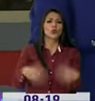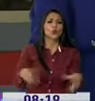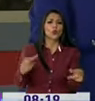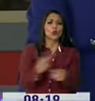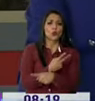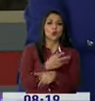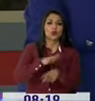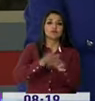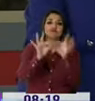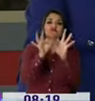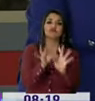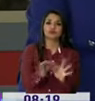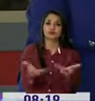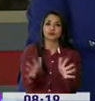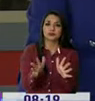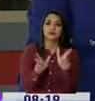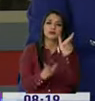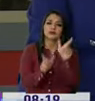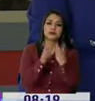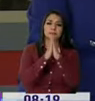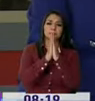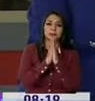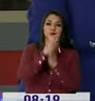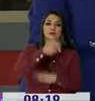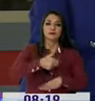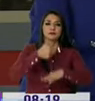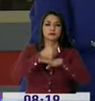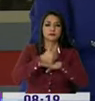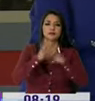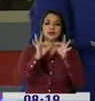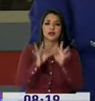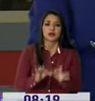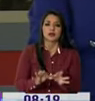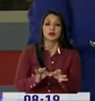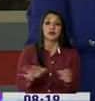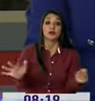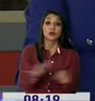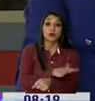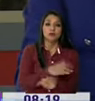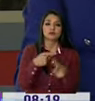mantenimiento. Los vecinos solicitan a la autoridad competente la intervención urgente.